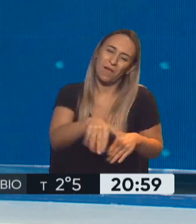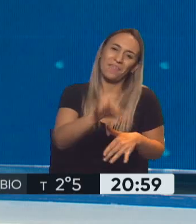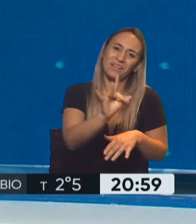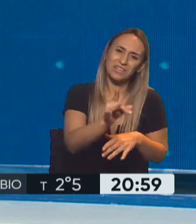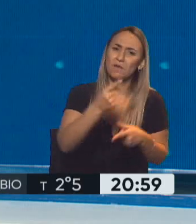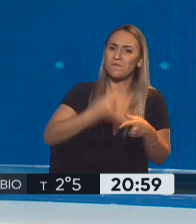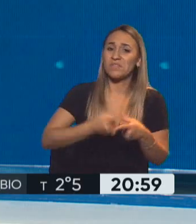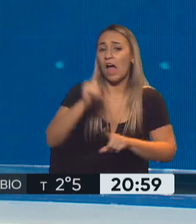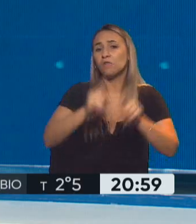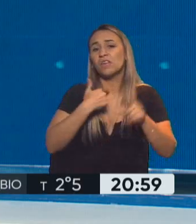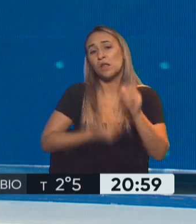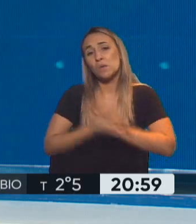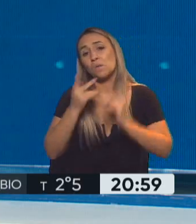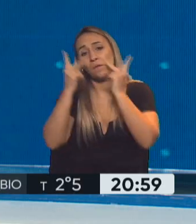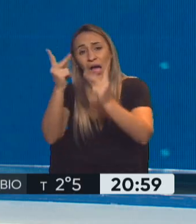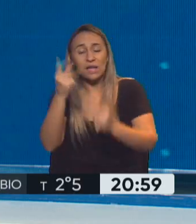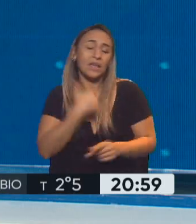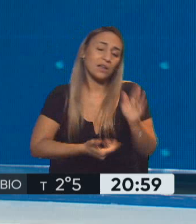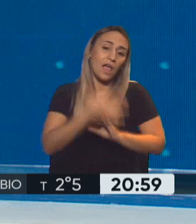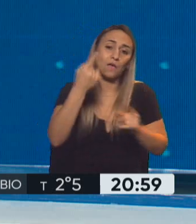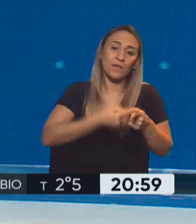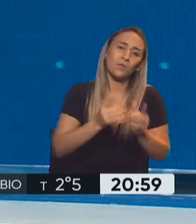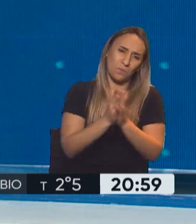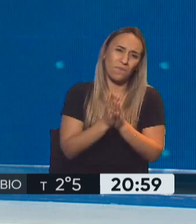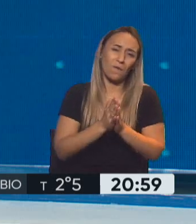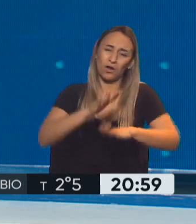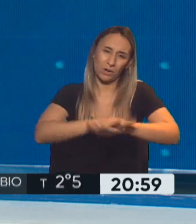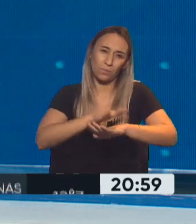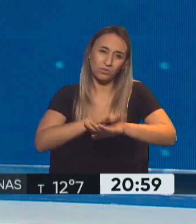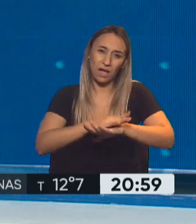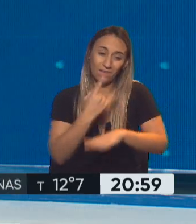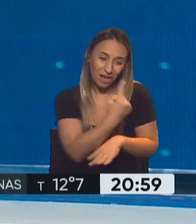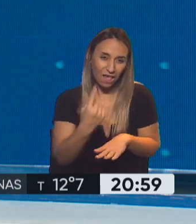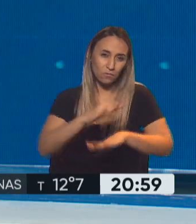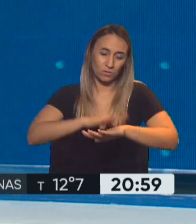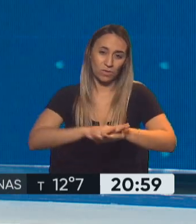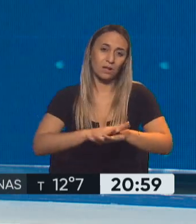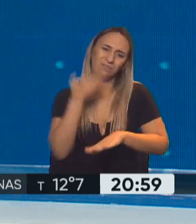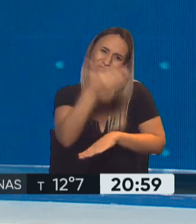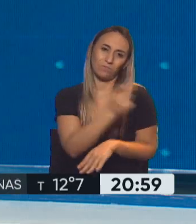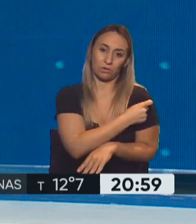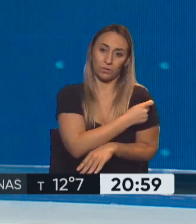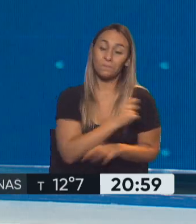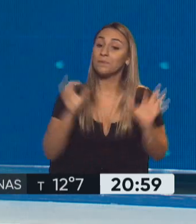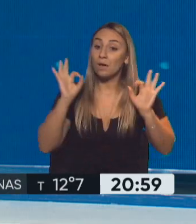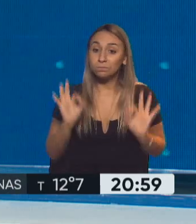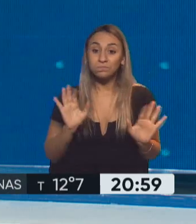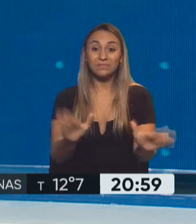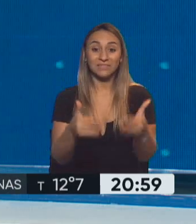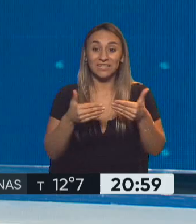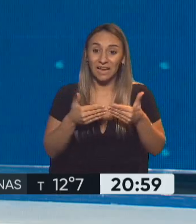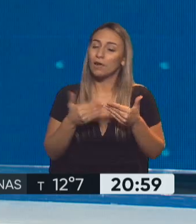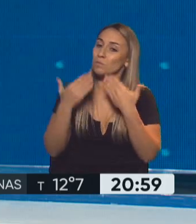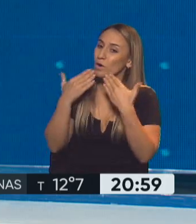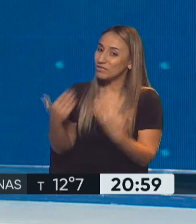muchos quieren salir de viajes muchos quieren era evento con o seamos responsables y acudamos a los vacunatorios estamos cerrando gracias señor